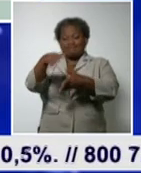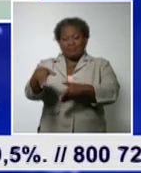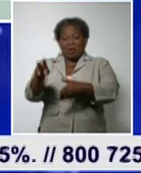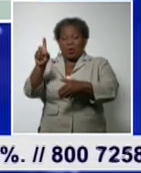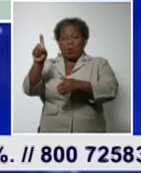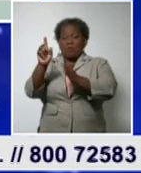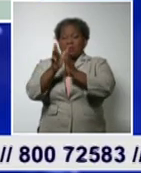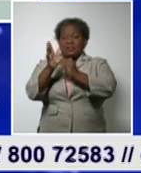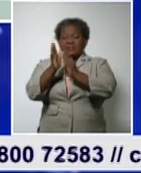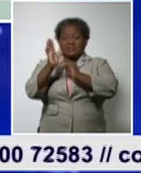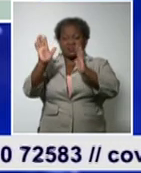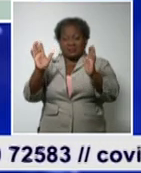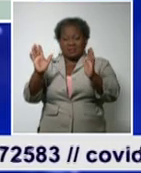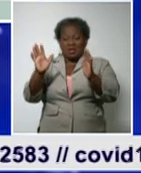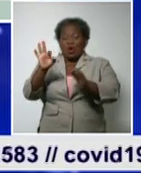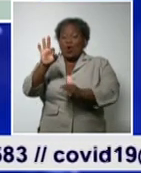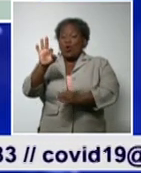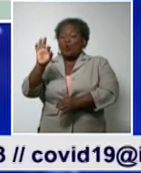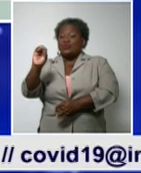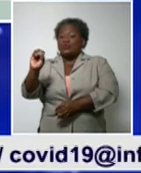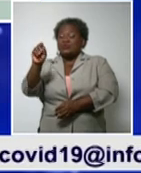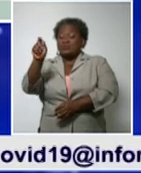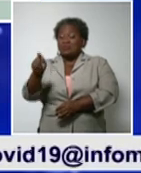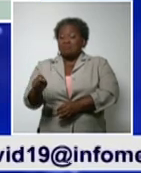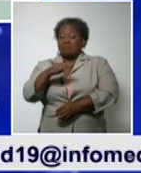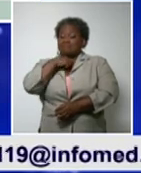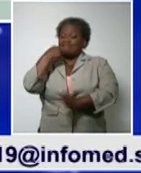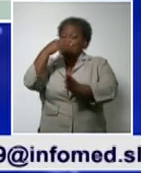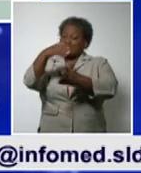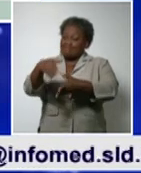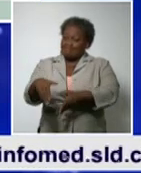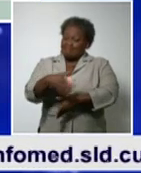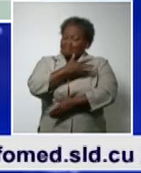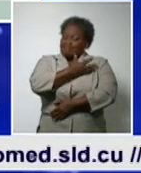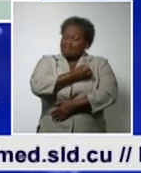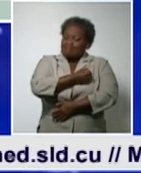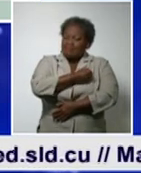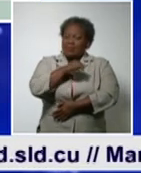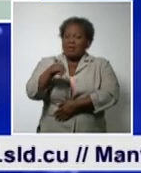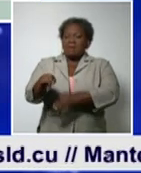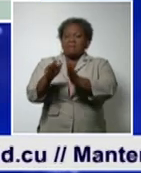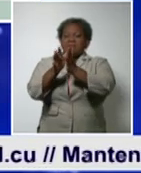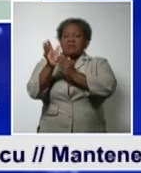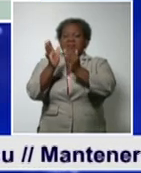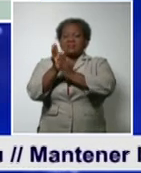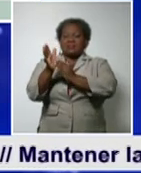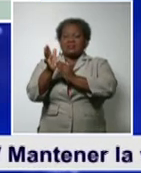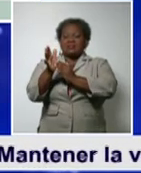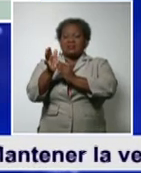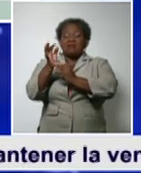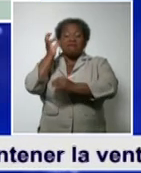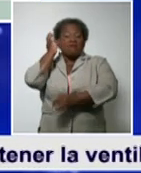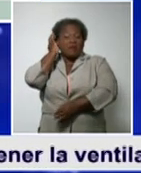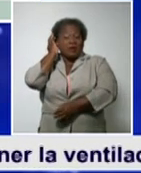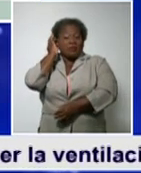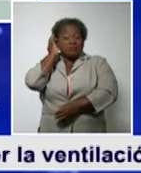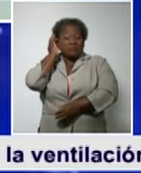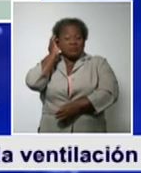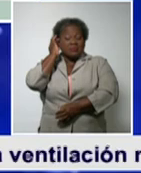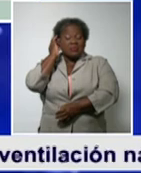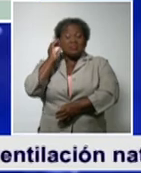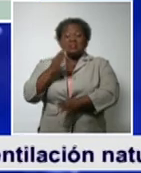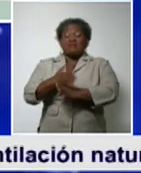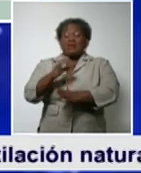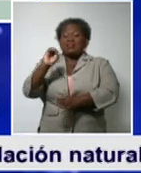80 pacientes han fallecido en este mes. Da una tasa de 0,47, pero en número